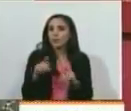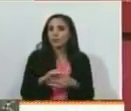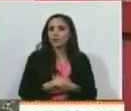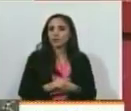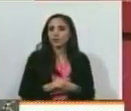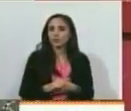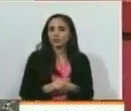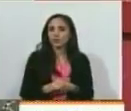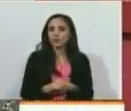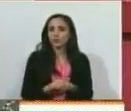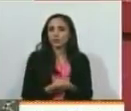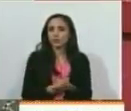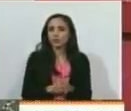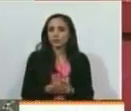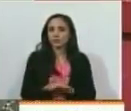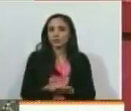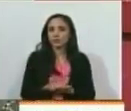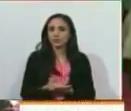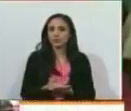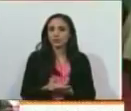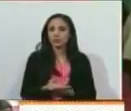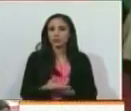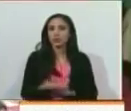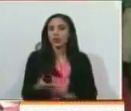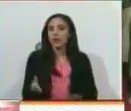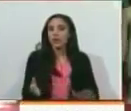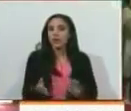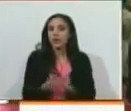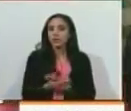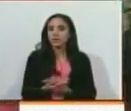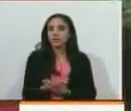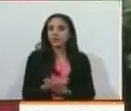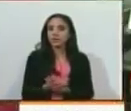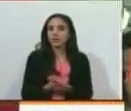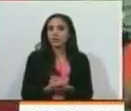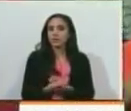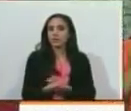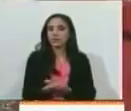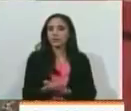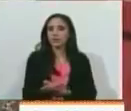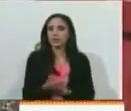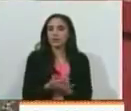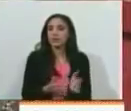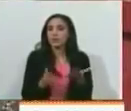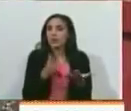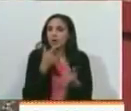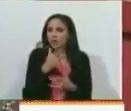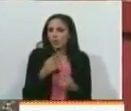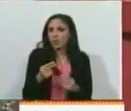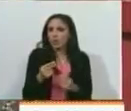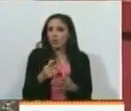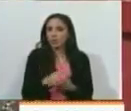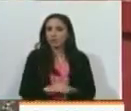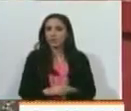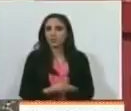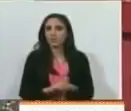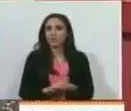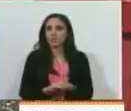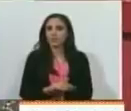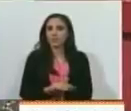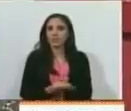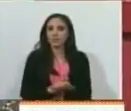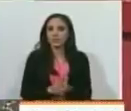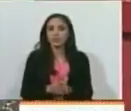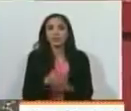cielo. ¿Qué nos está ganando tú a nosotros? Dale, pues, para ver si es verdad. Rosal